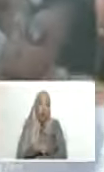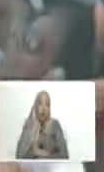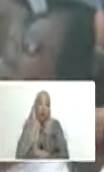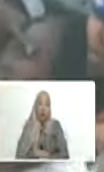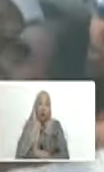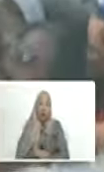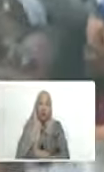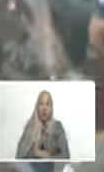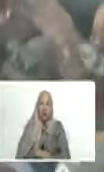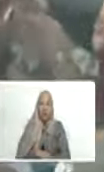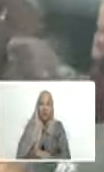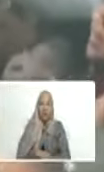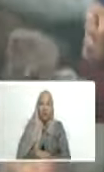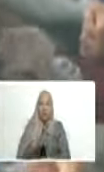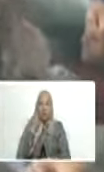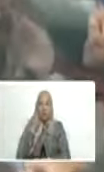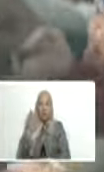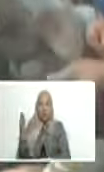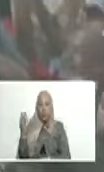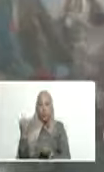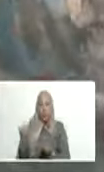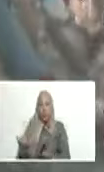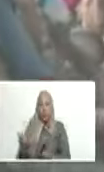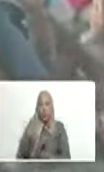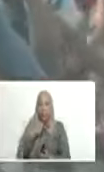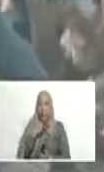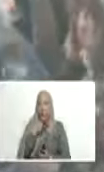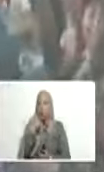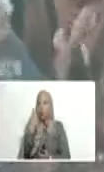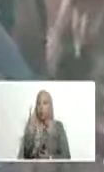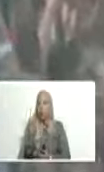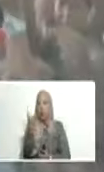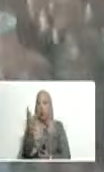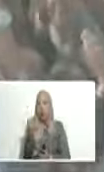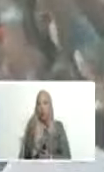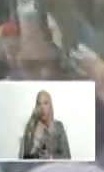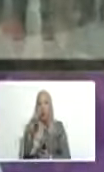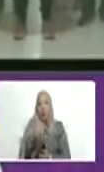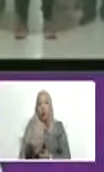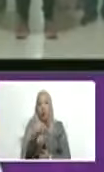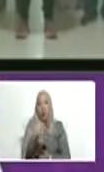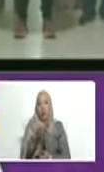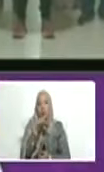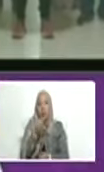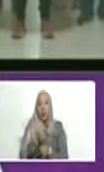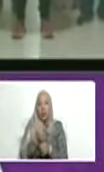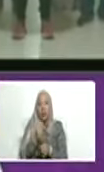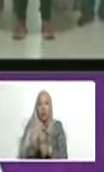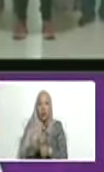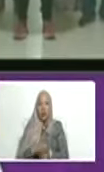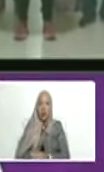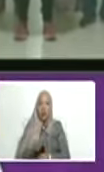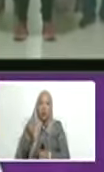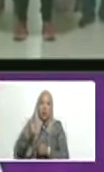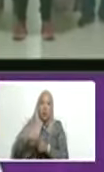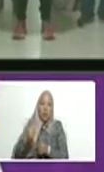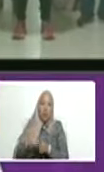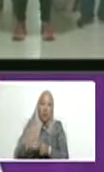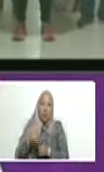vamos a darle el pase a la vocera del Poder Popular allá en